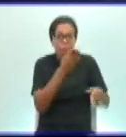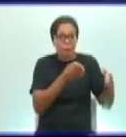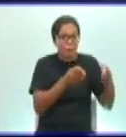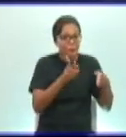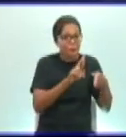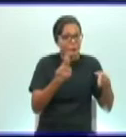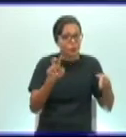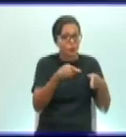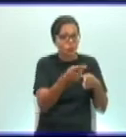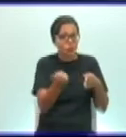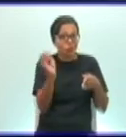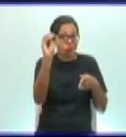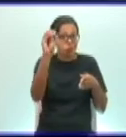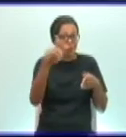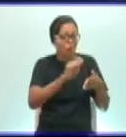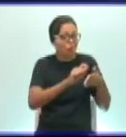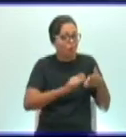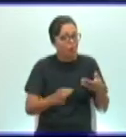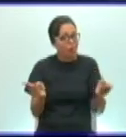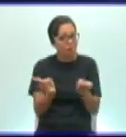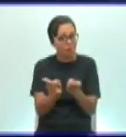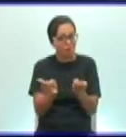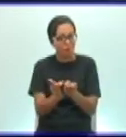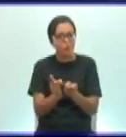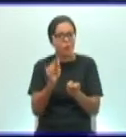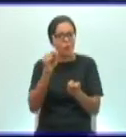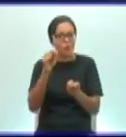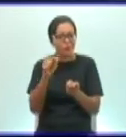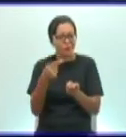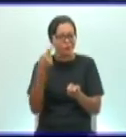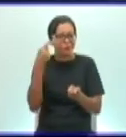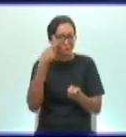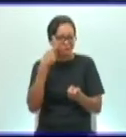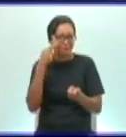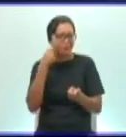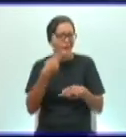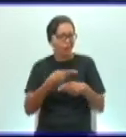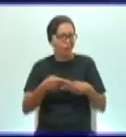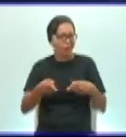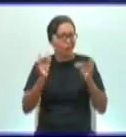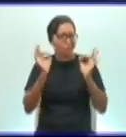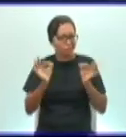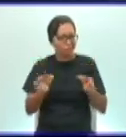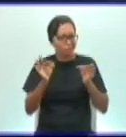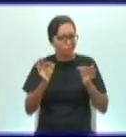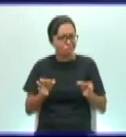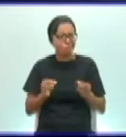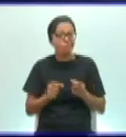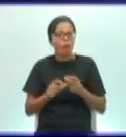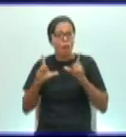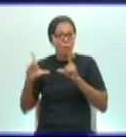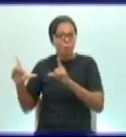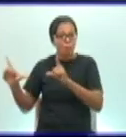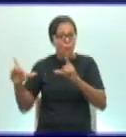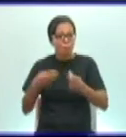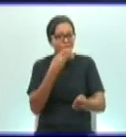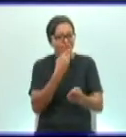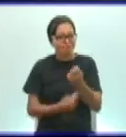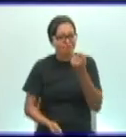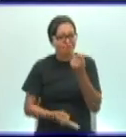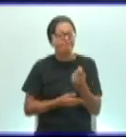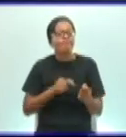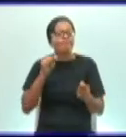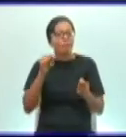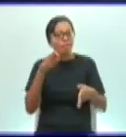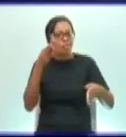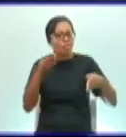han escrito, que han resumido, ahora van a ver hechos reales, o sea, son imágenes reales de la época donde hemos